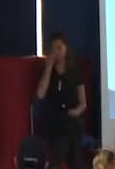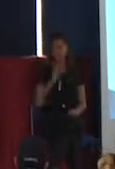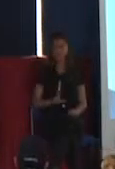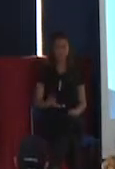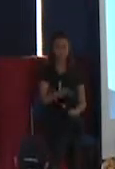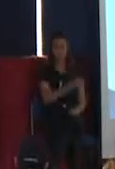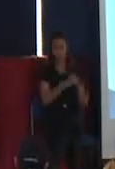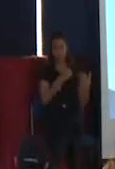responsabilidades como seres humanos.